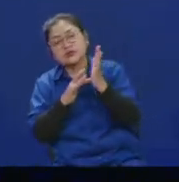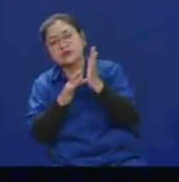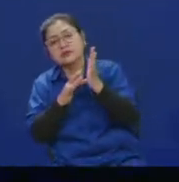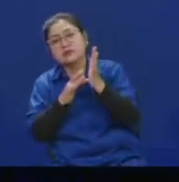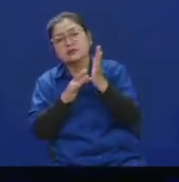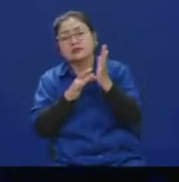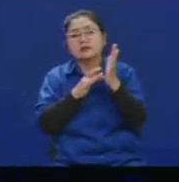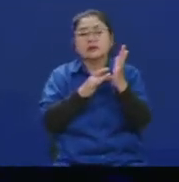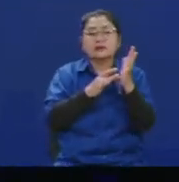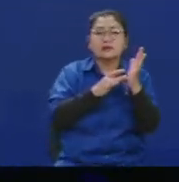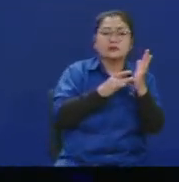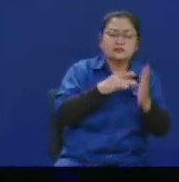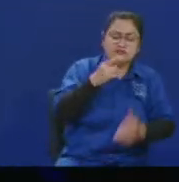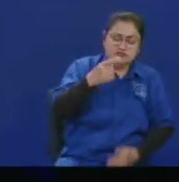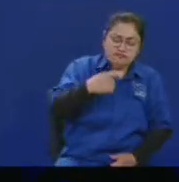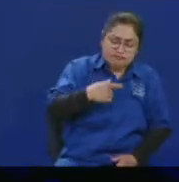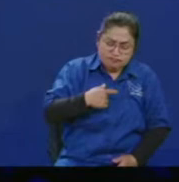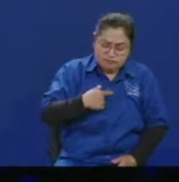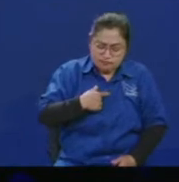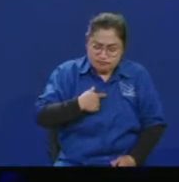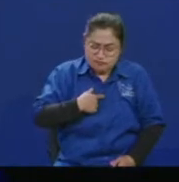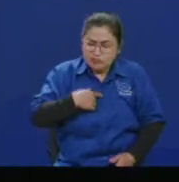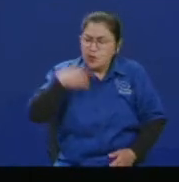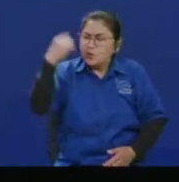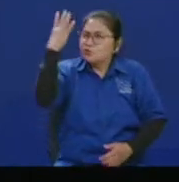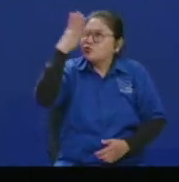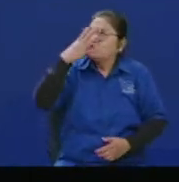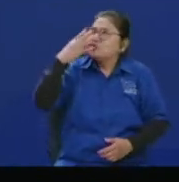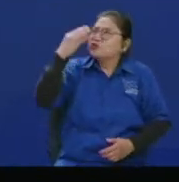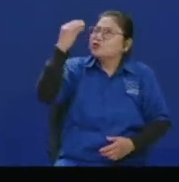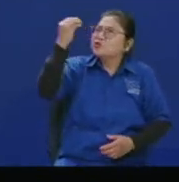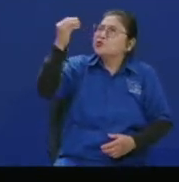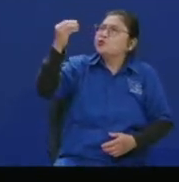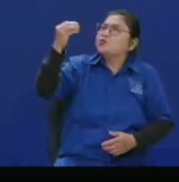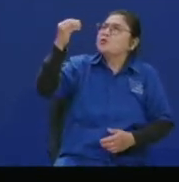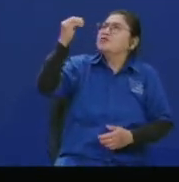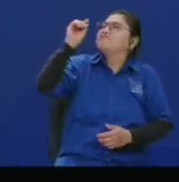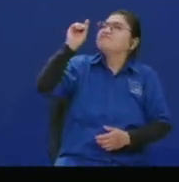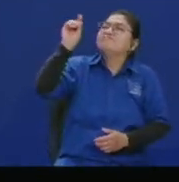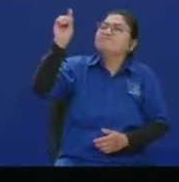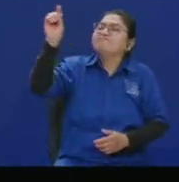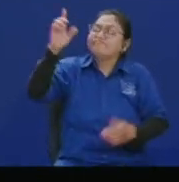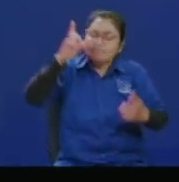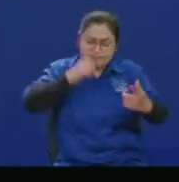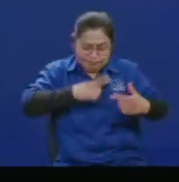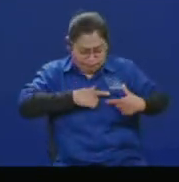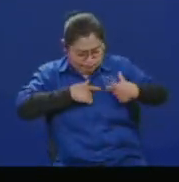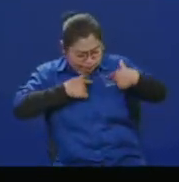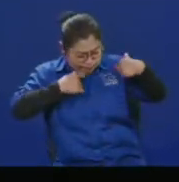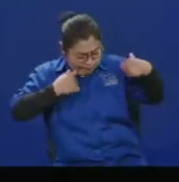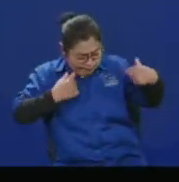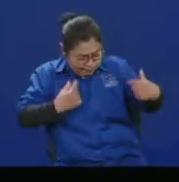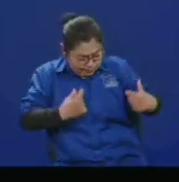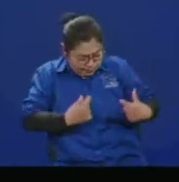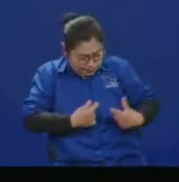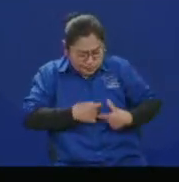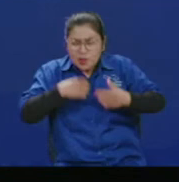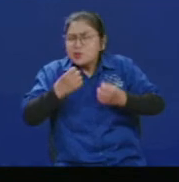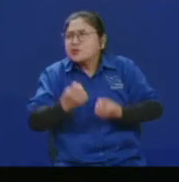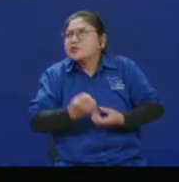Jesús. Tu belleza conquistó mi corazón.